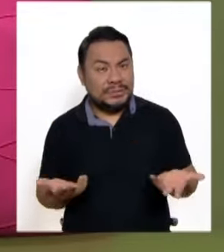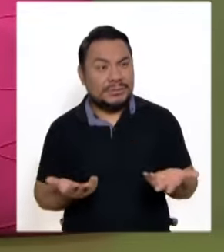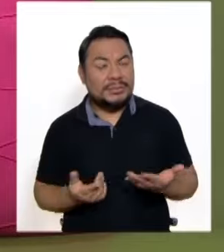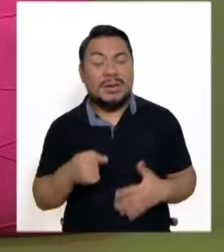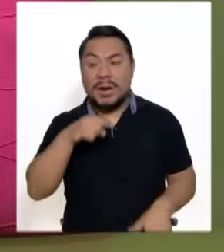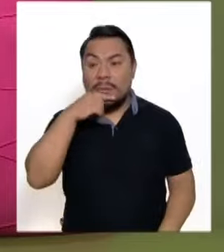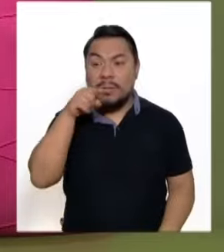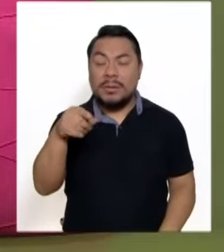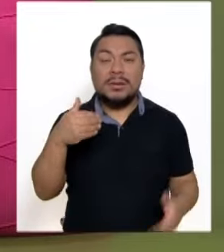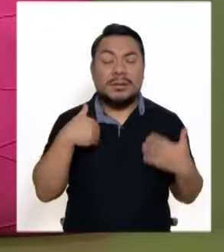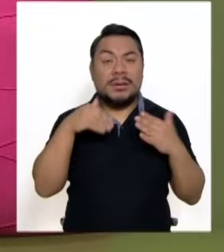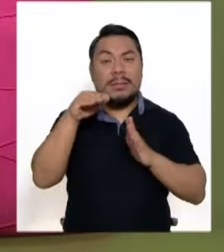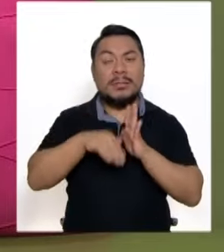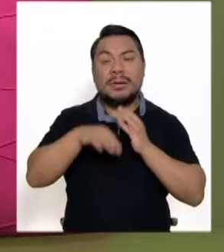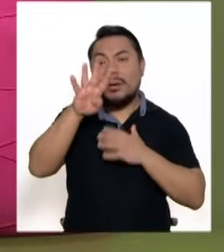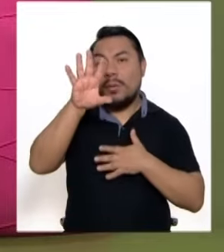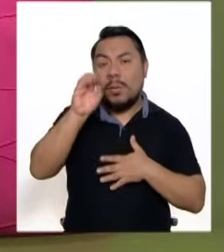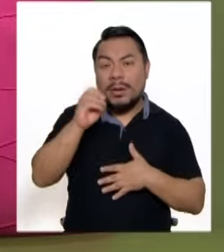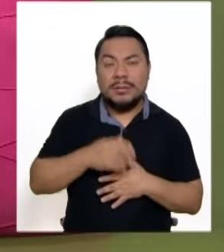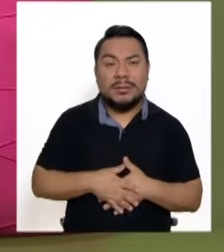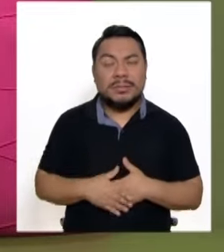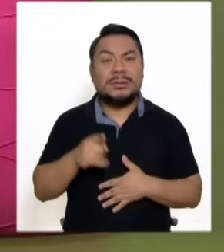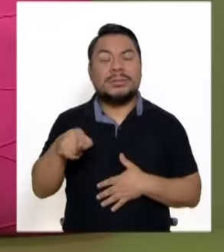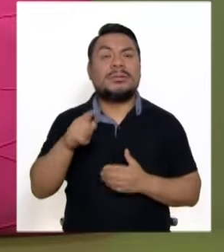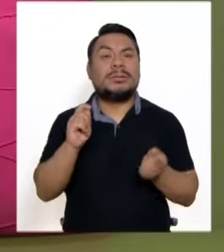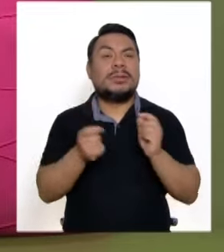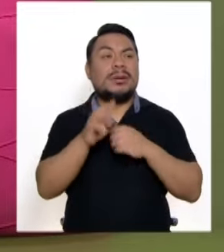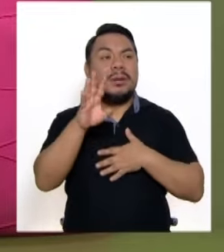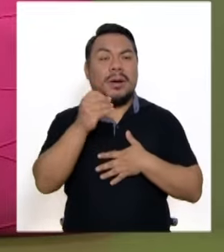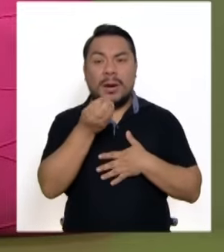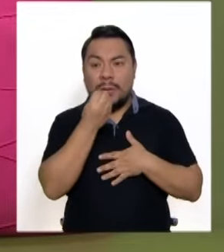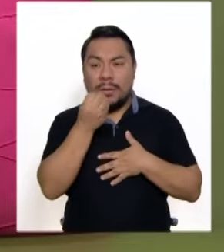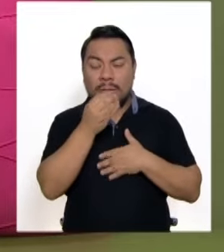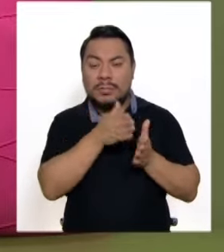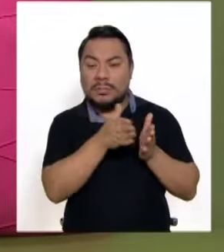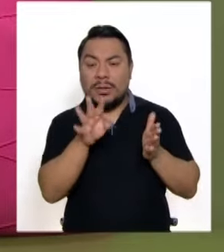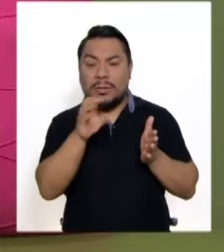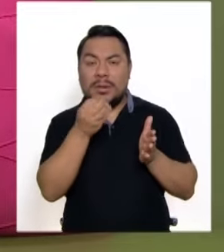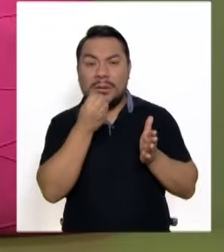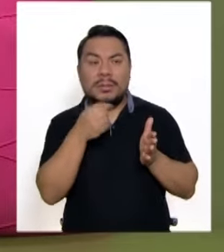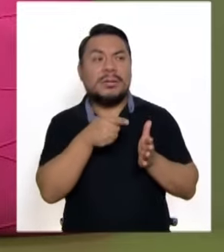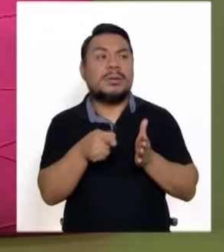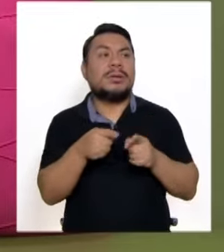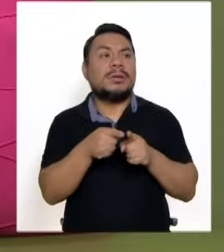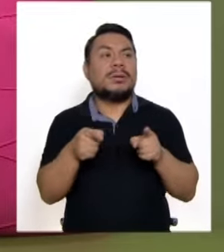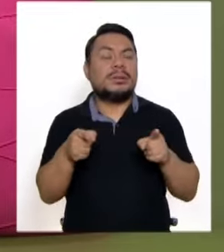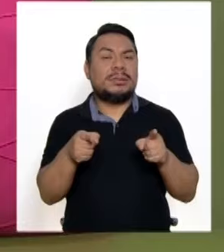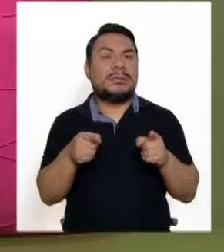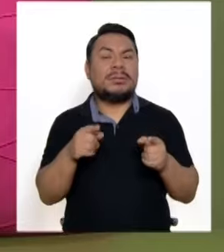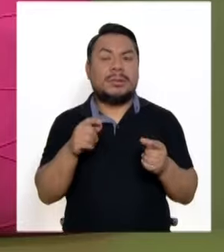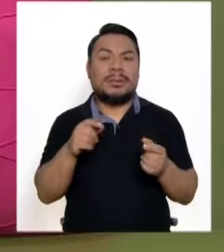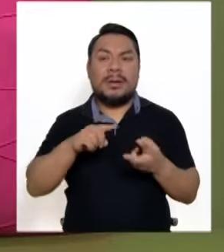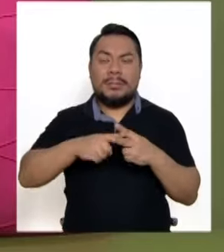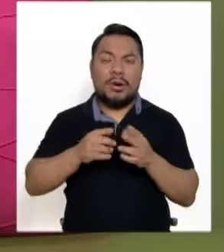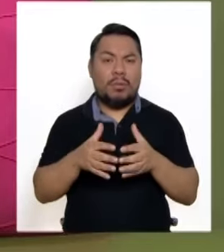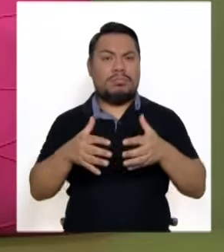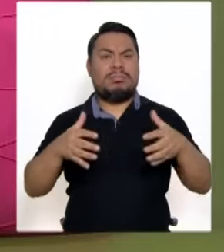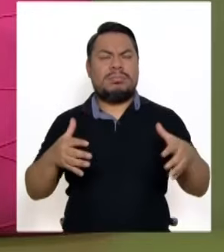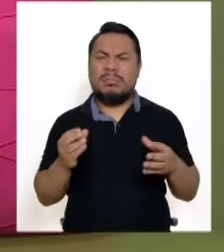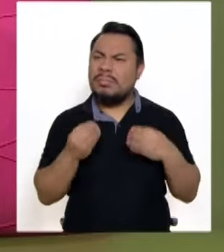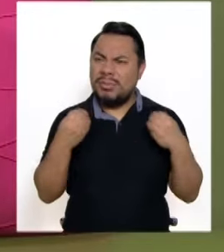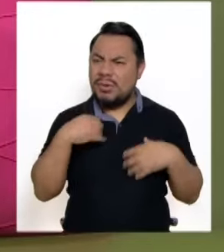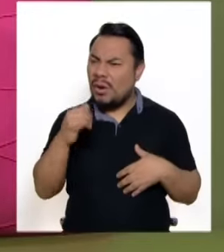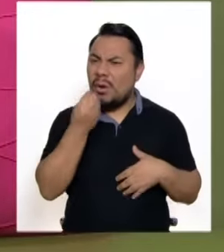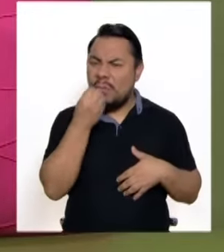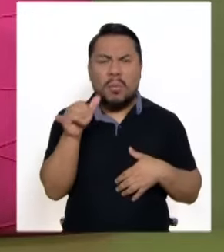la mujer tiene menos de 40, pasó los 40, sigue comiendo lo mismo y sin embargo se empieza a engordar. Entonces la mujer dice, ¿pero por qué? Si yo